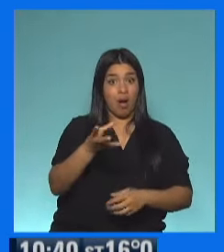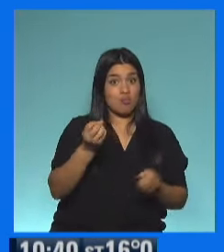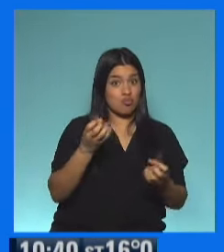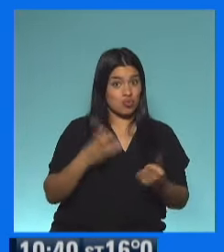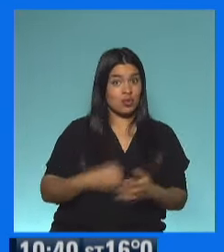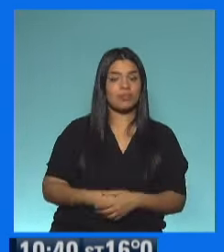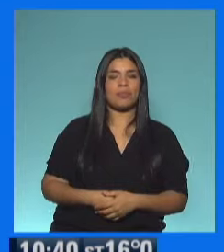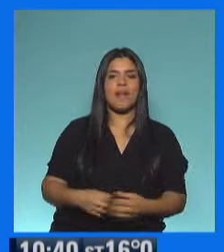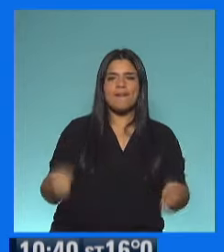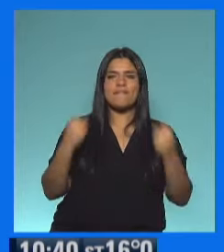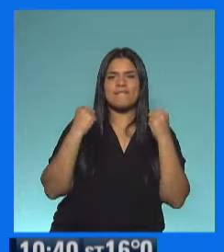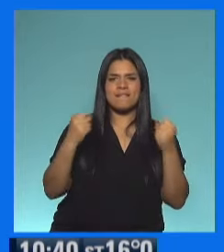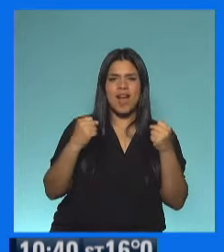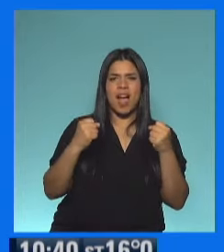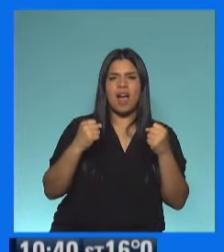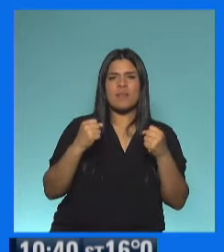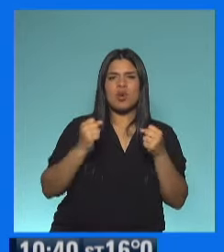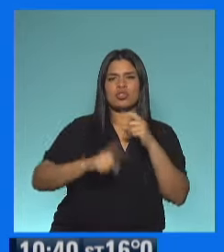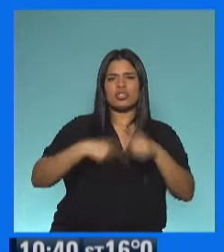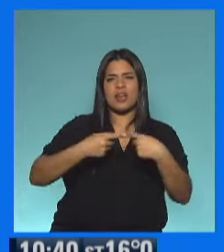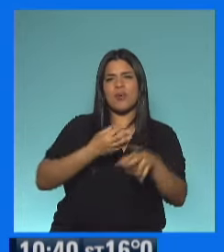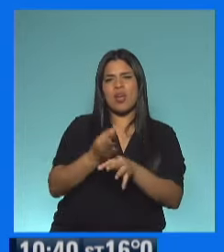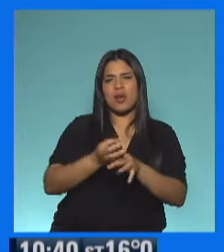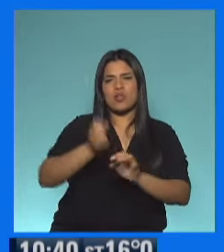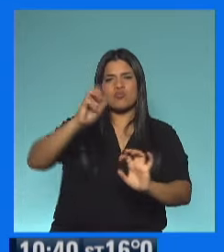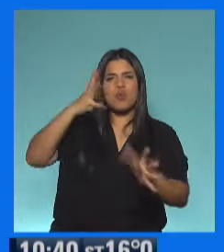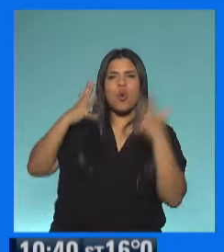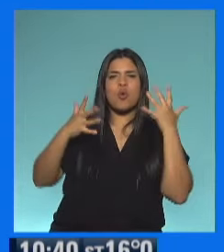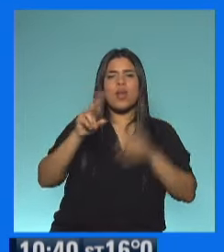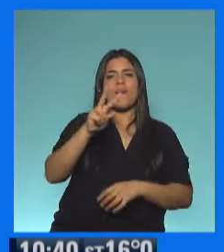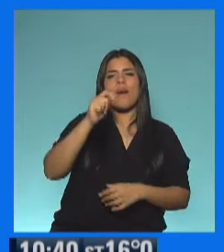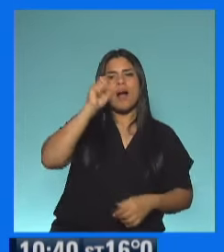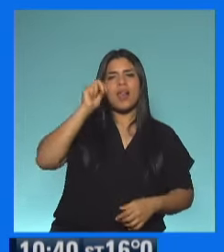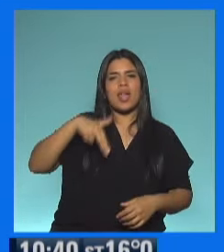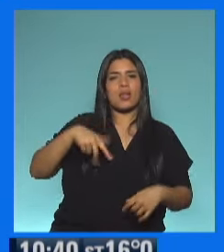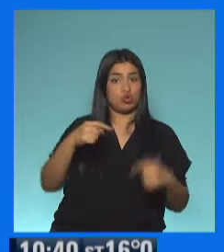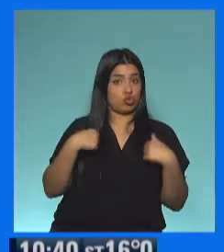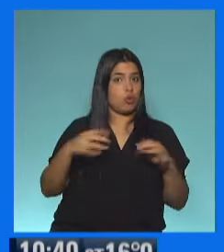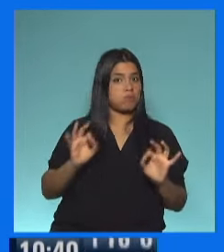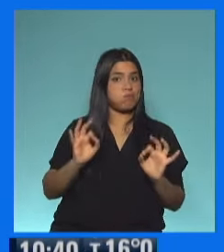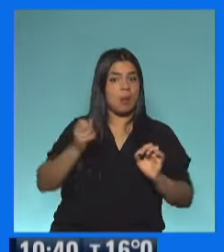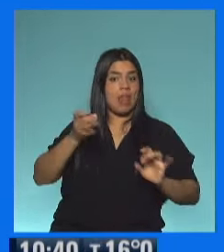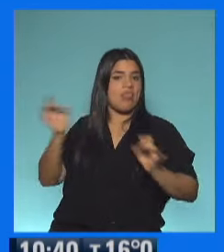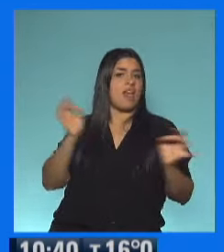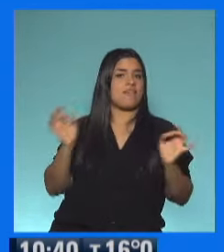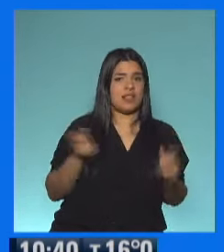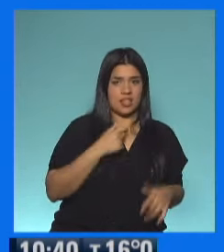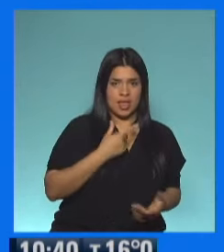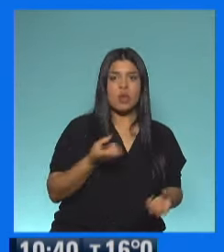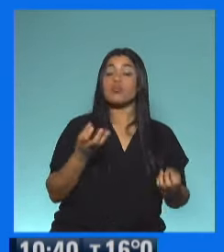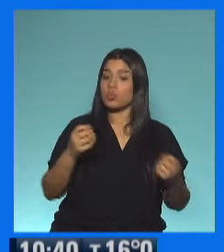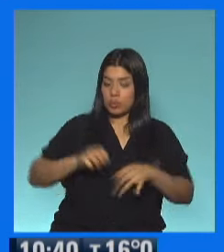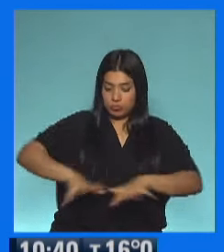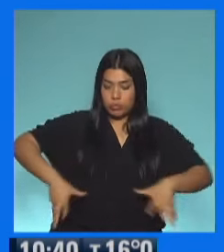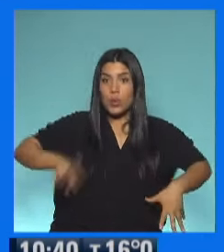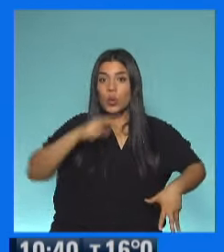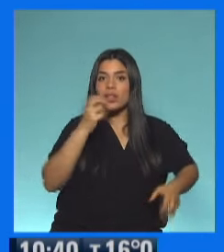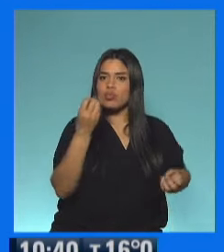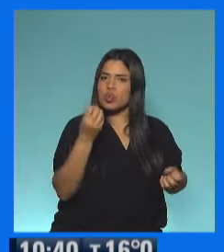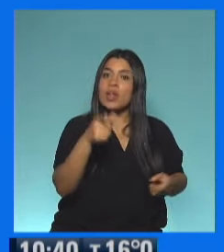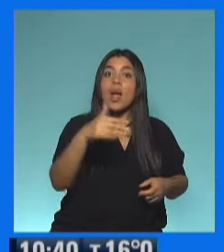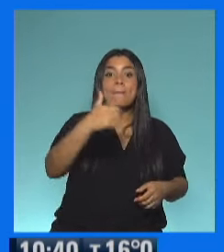¡Wow! ¡Aguante la murga de Seguimos Educando! Dice Valen, lista para el desfile. La pollera verde que se consiguió. ¡Hermosa! ¡Buena, Catalina!